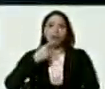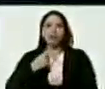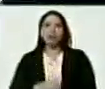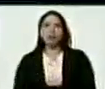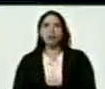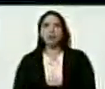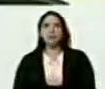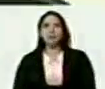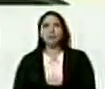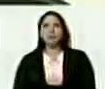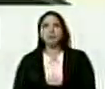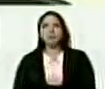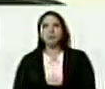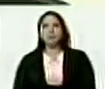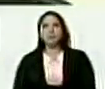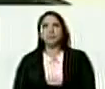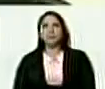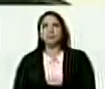que profanan el Evangelio,